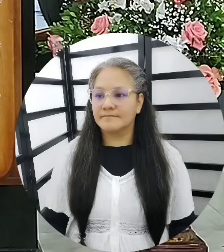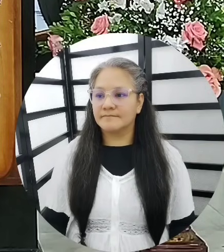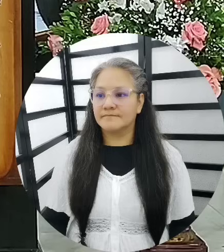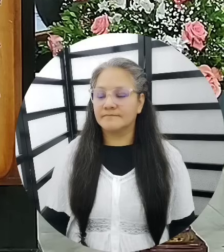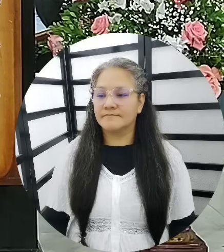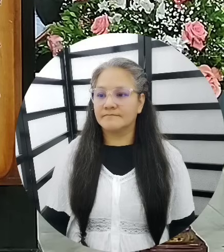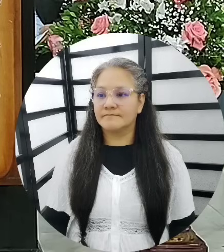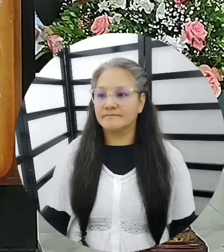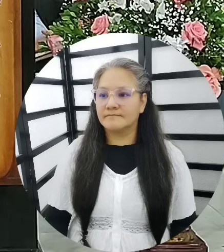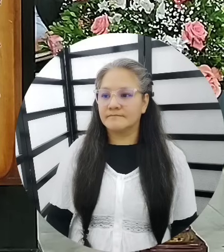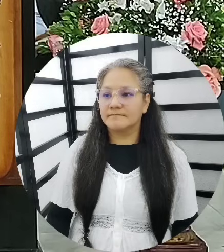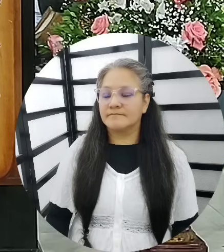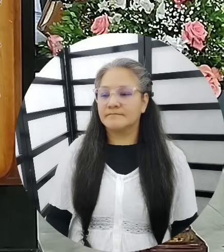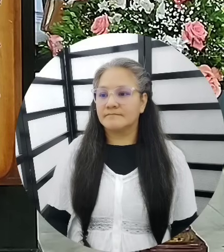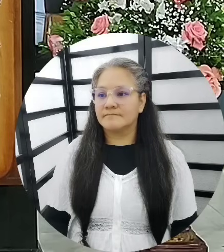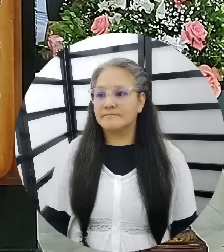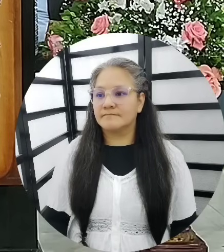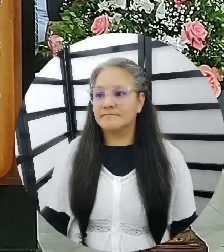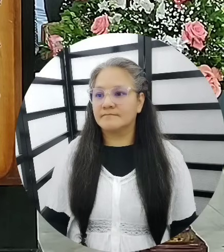Cuando hay